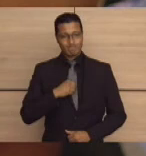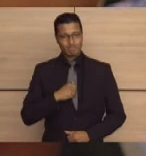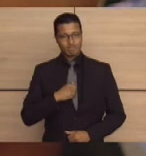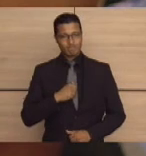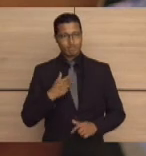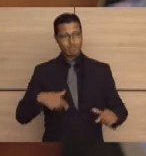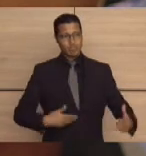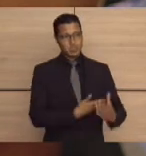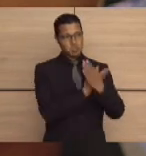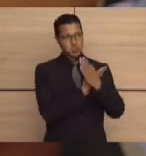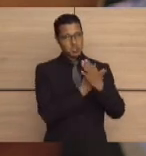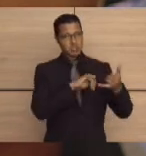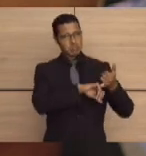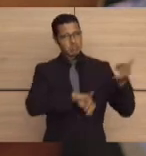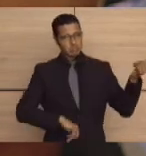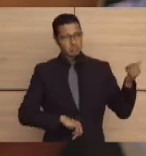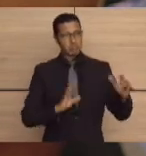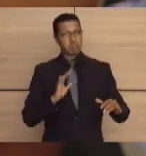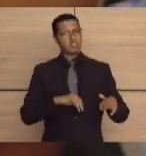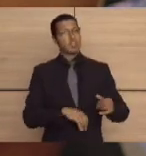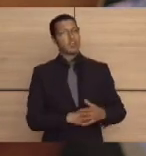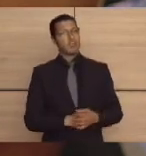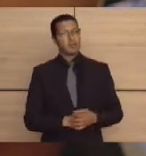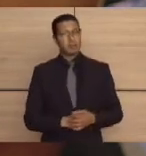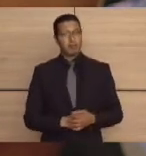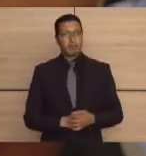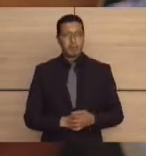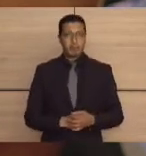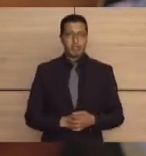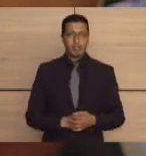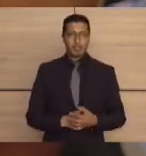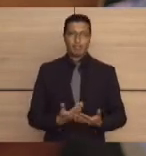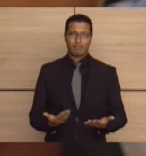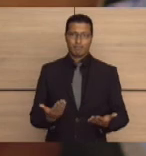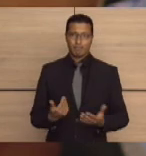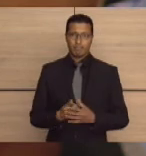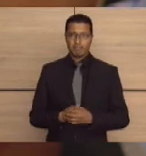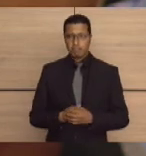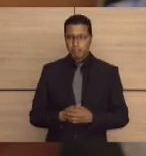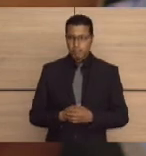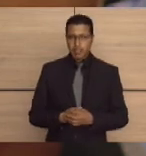una república independiente, y no voy a